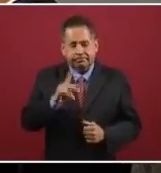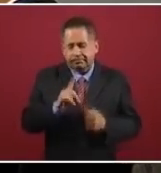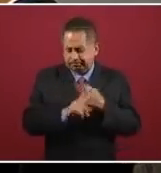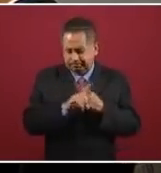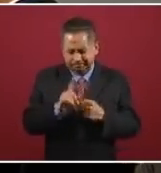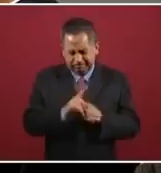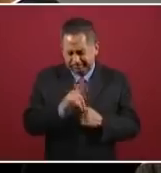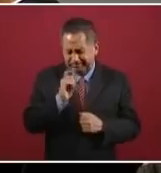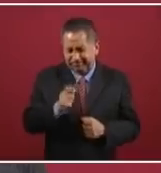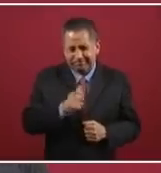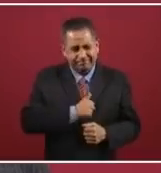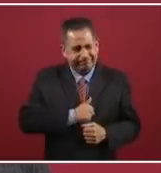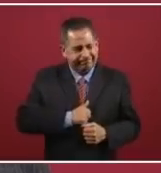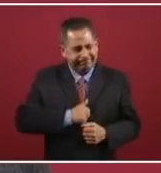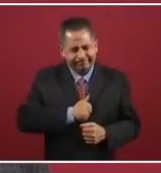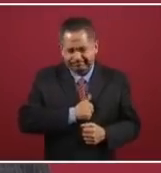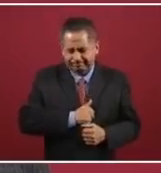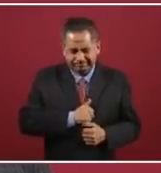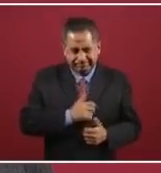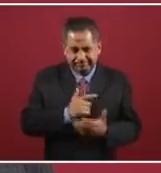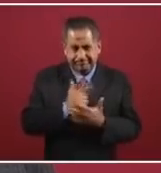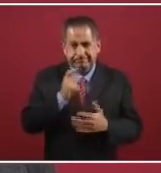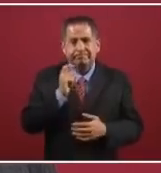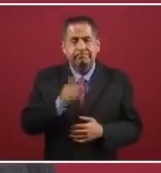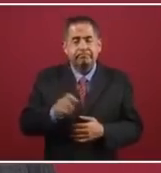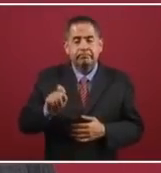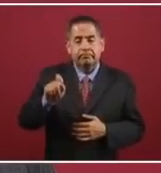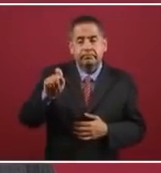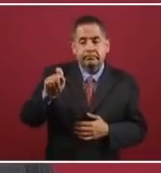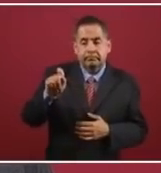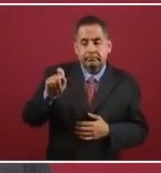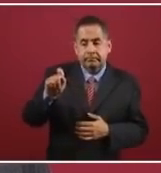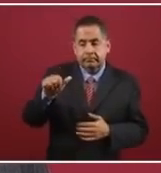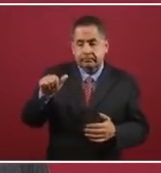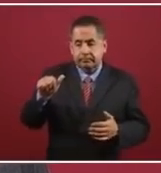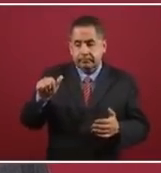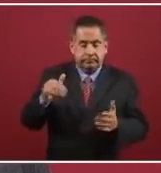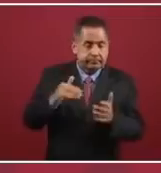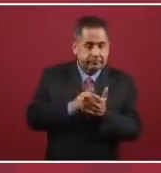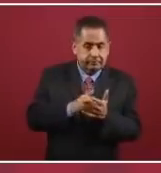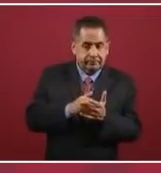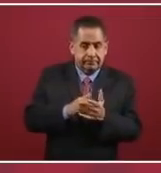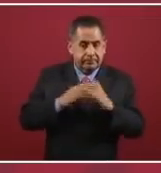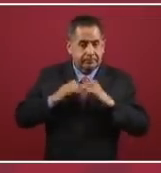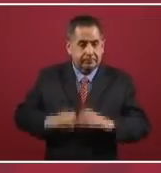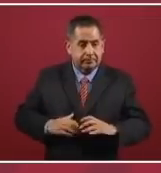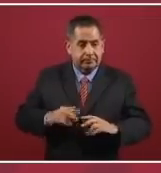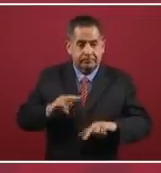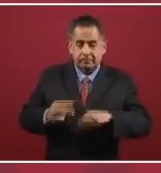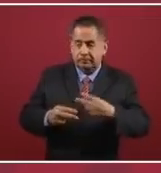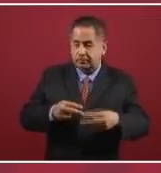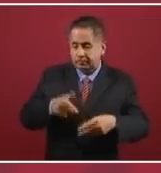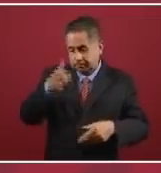lamentable y grave de los 26,000 cuerpos